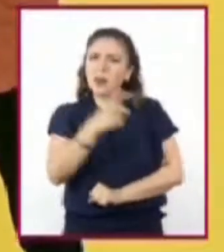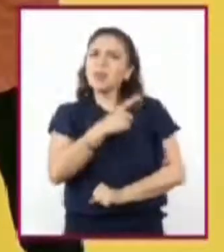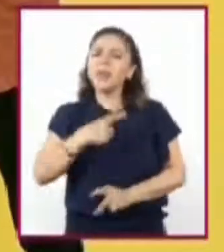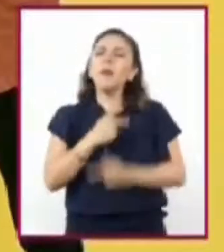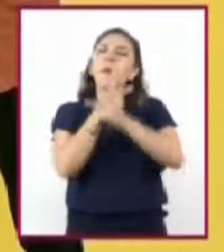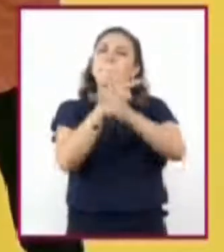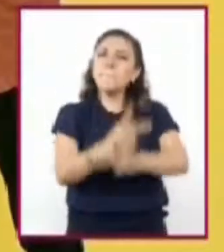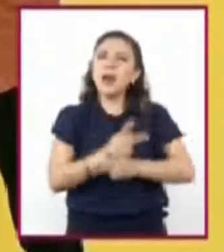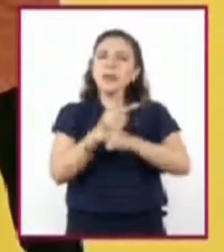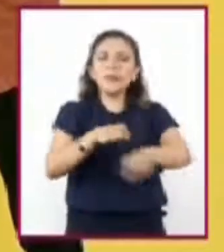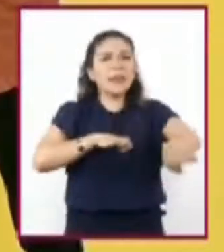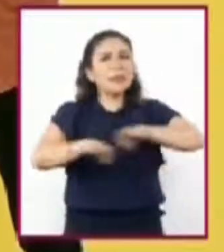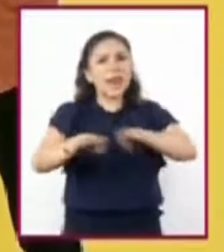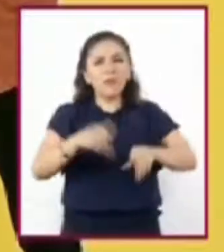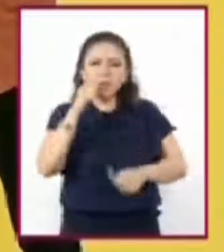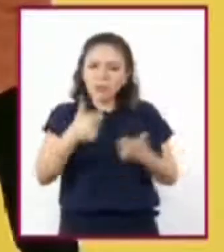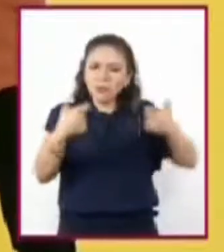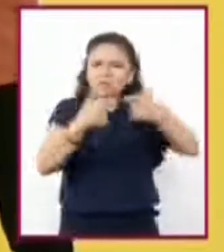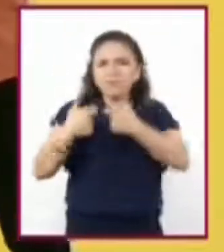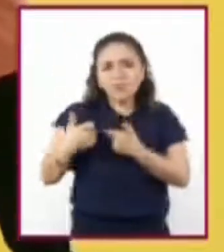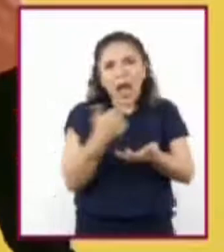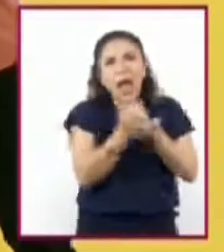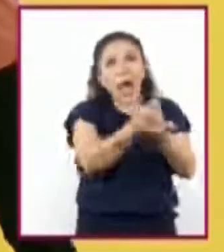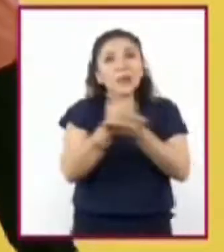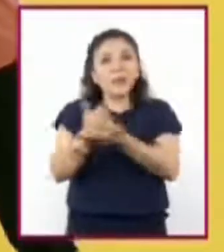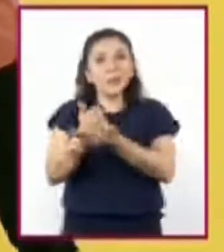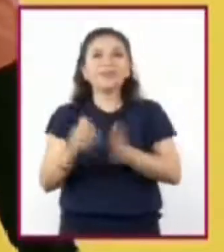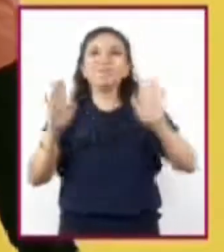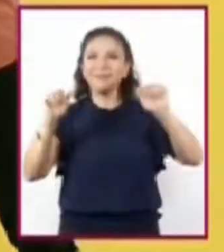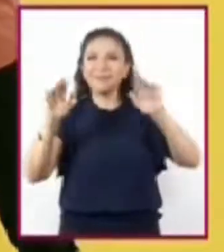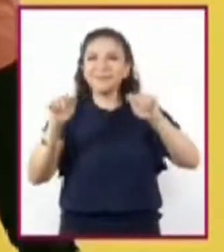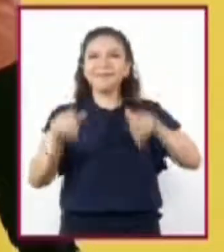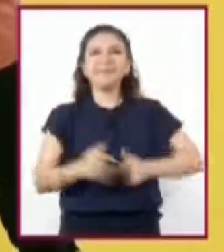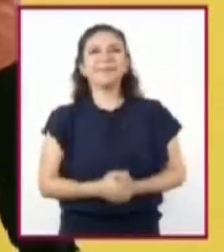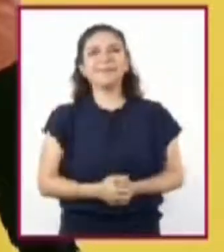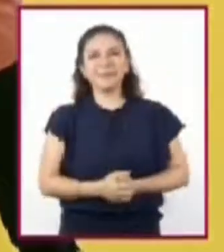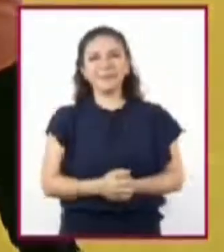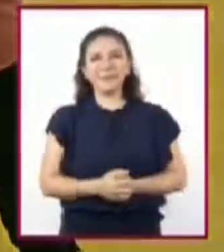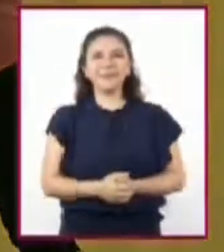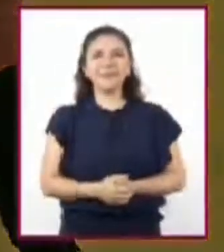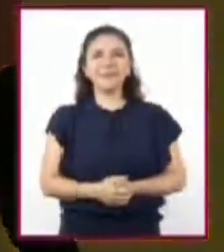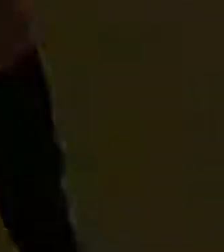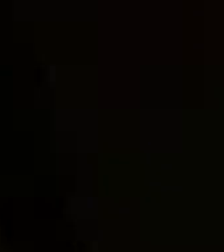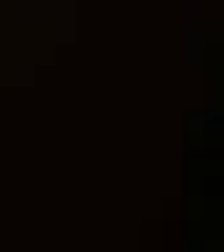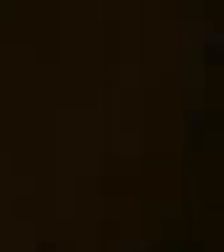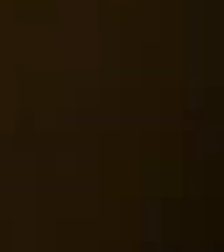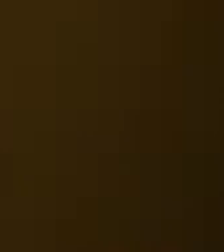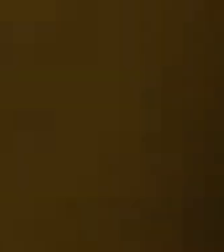paciencia y el trabajo colaborativo. ¡Hasta la próxima!